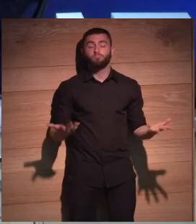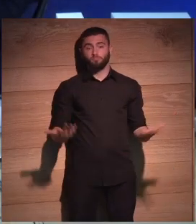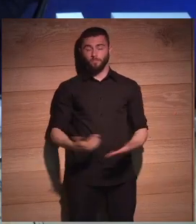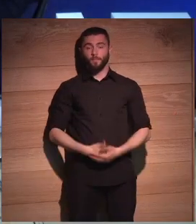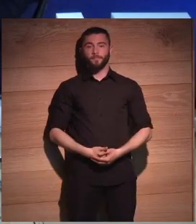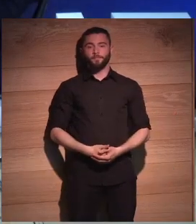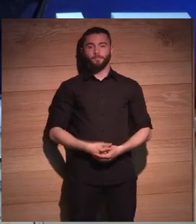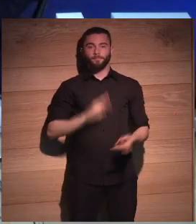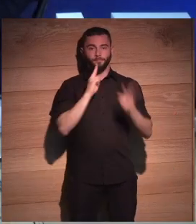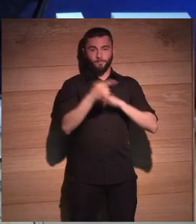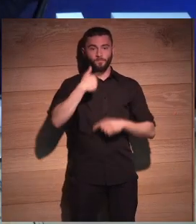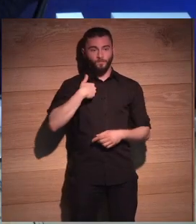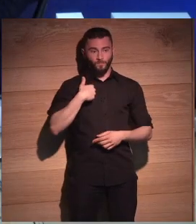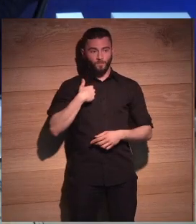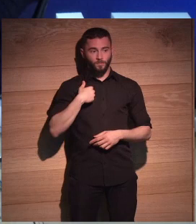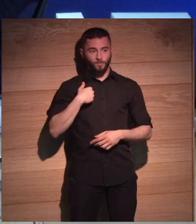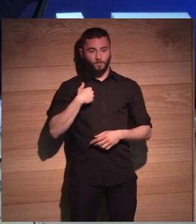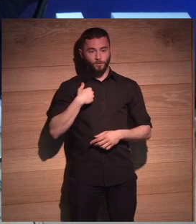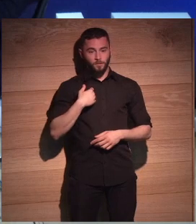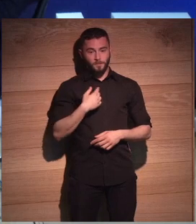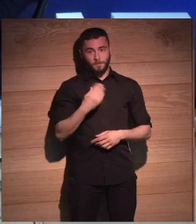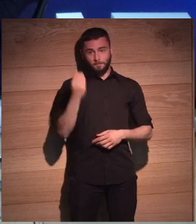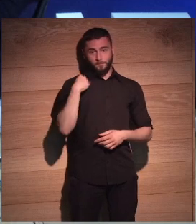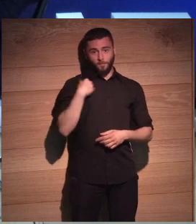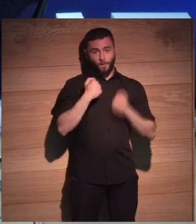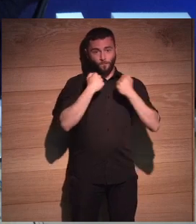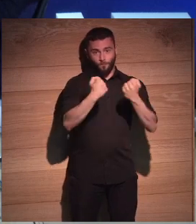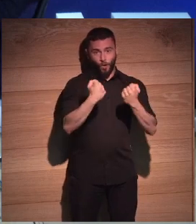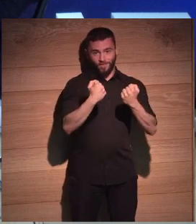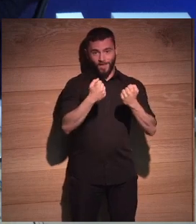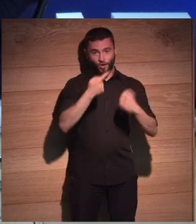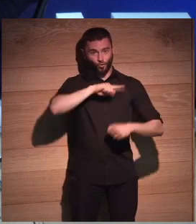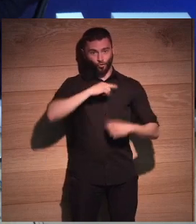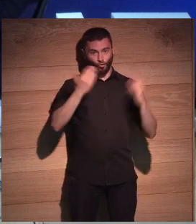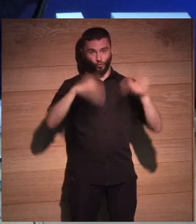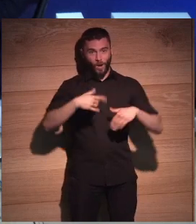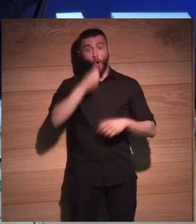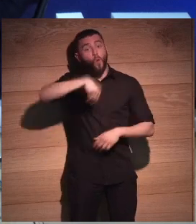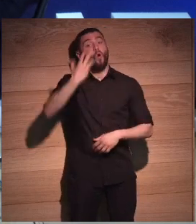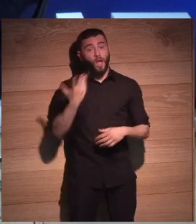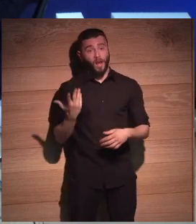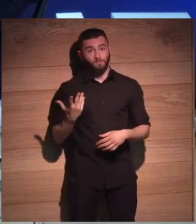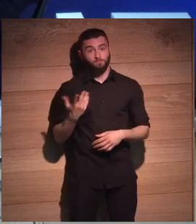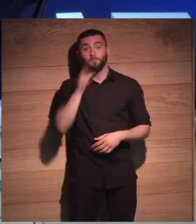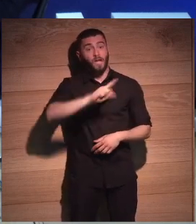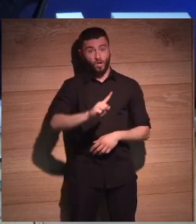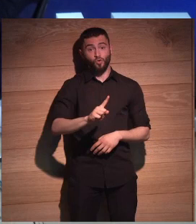Yo creo que nos pretendes una fuerza que no tenemos, sinceramente. Ojalá. No estaría